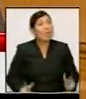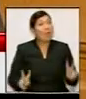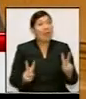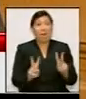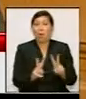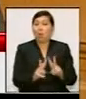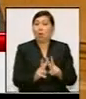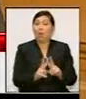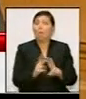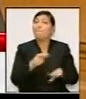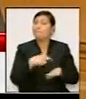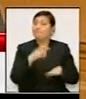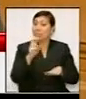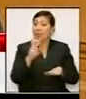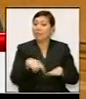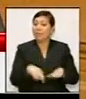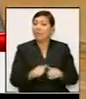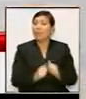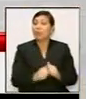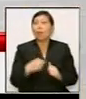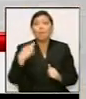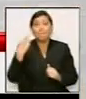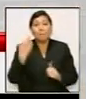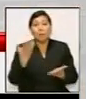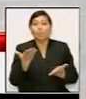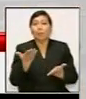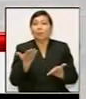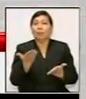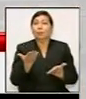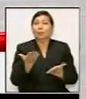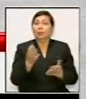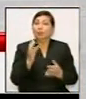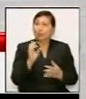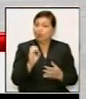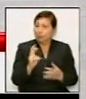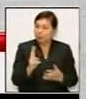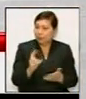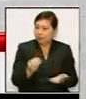de profesional, político, cívico,